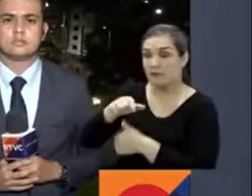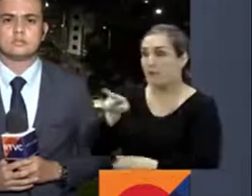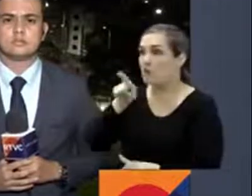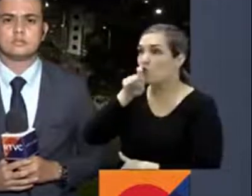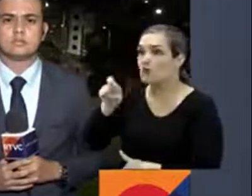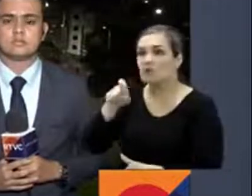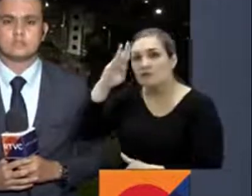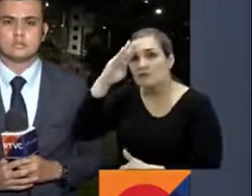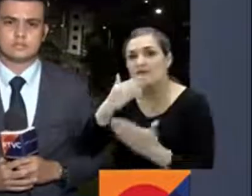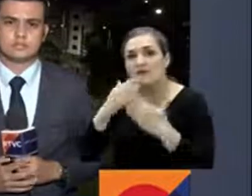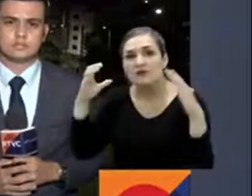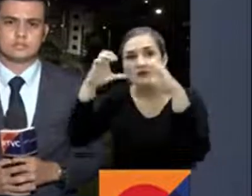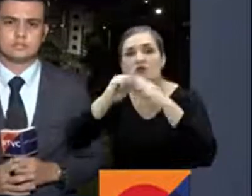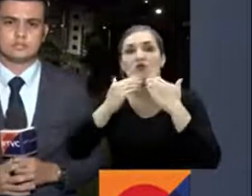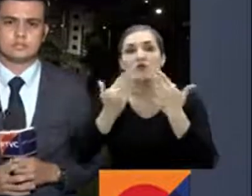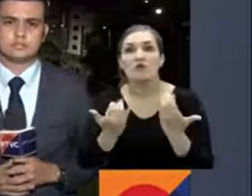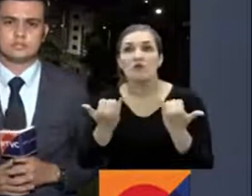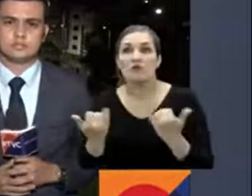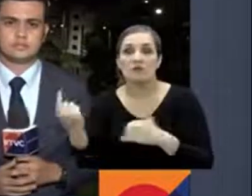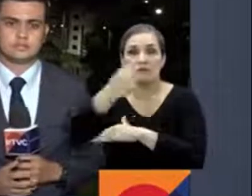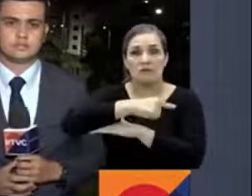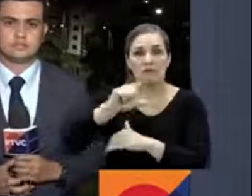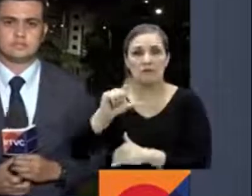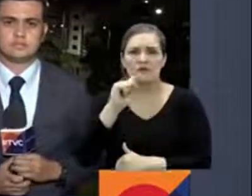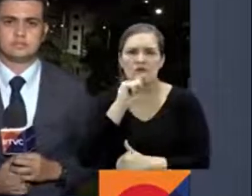noches. ¿Cómo se vivió este lunes festivo?